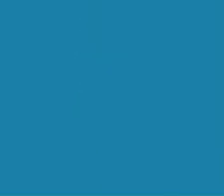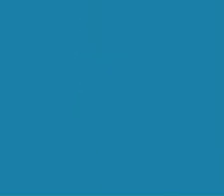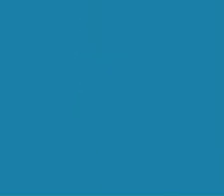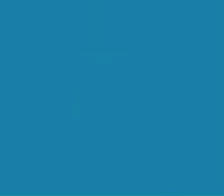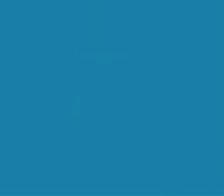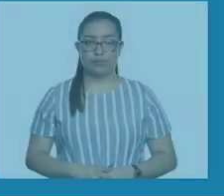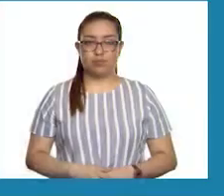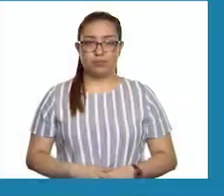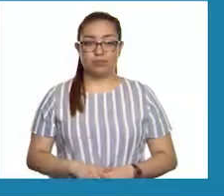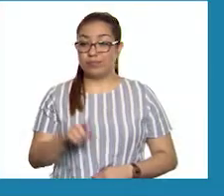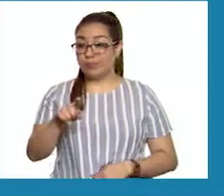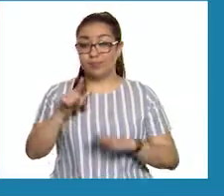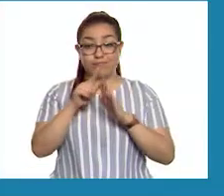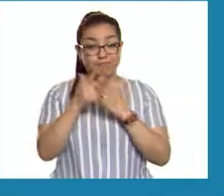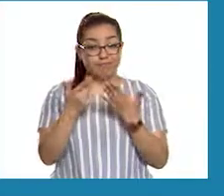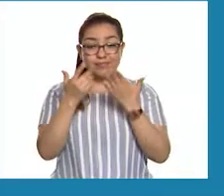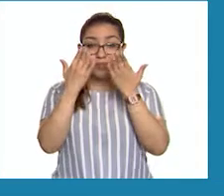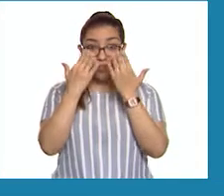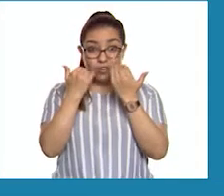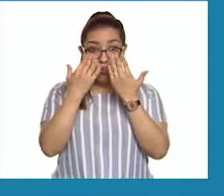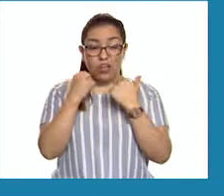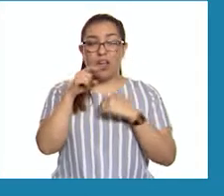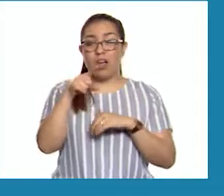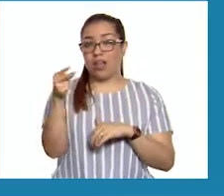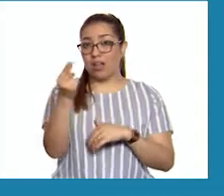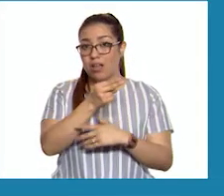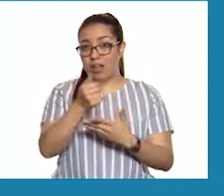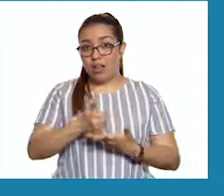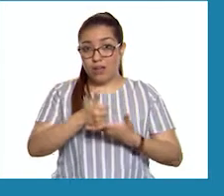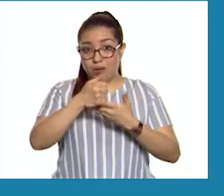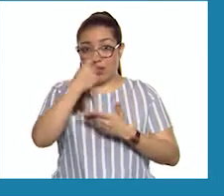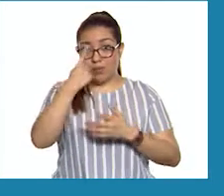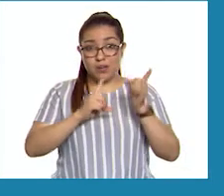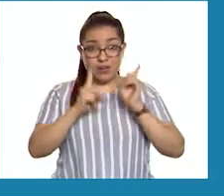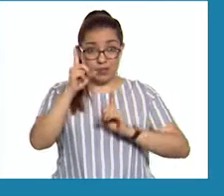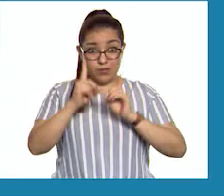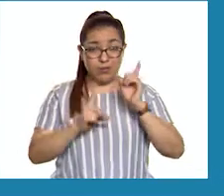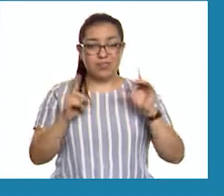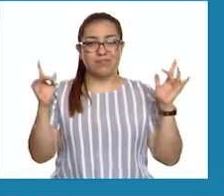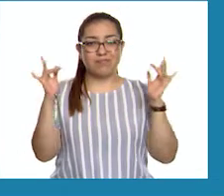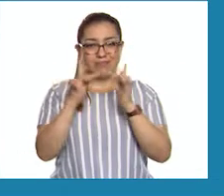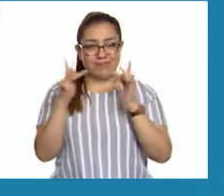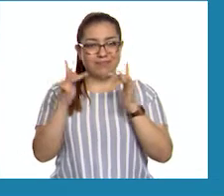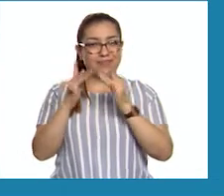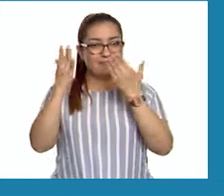Si no tienes el libro de texto o necesitas ayuda para responder las preguntas, contáctanos.